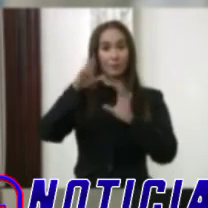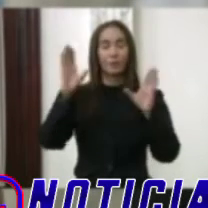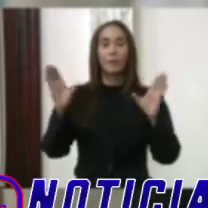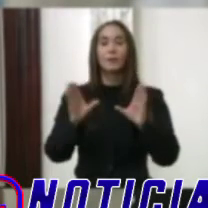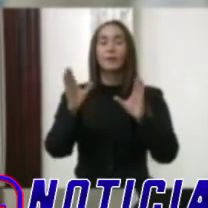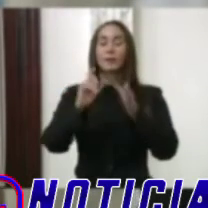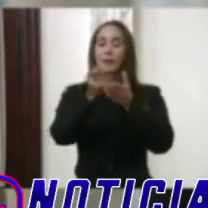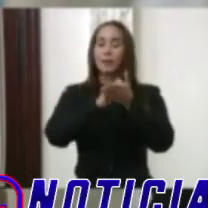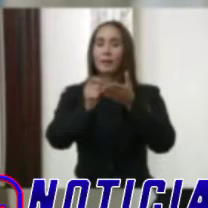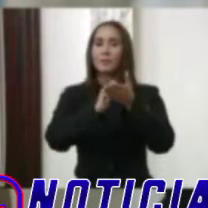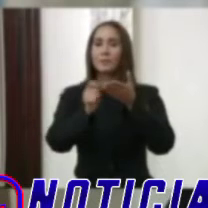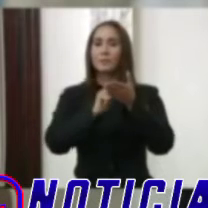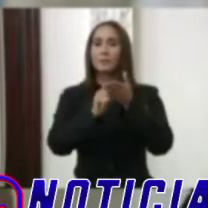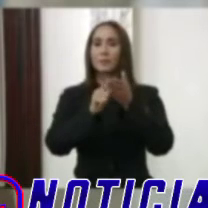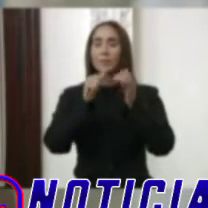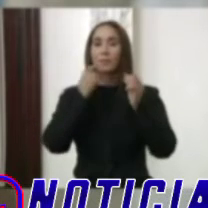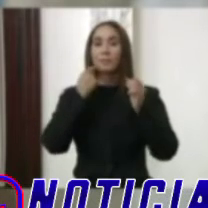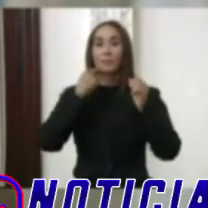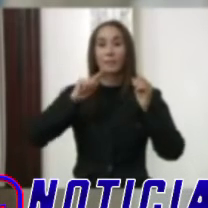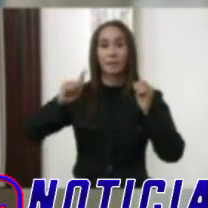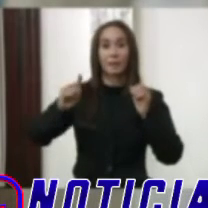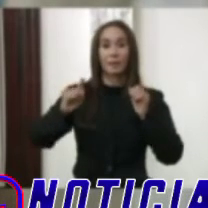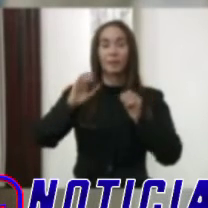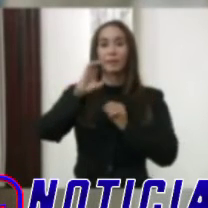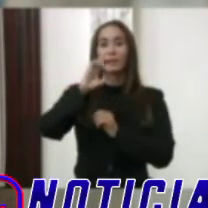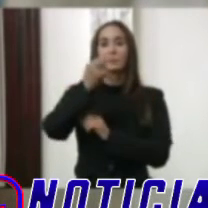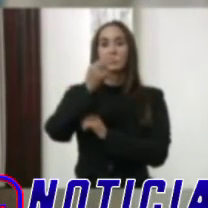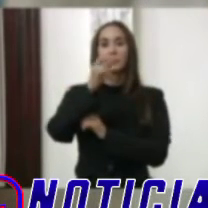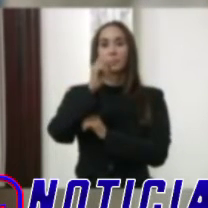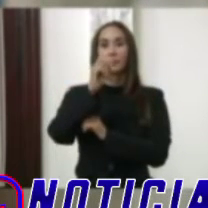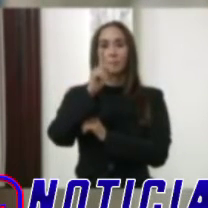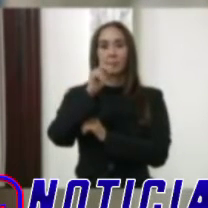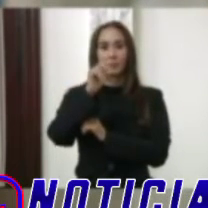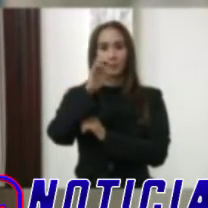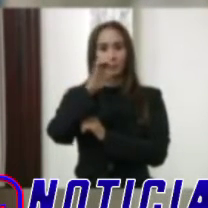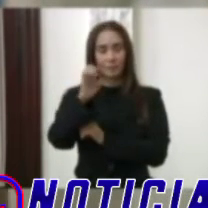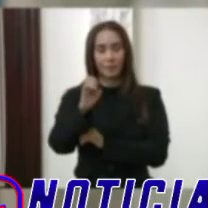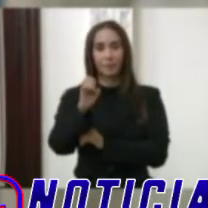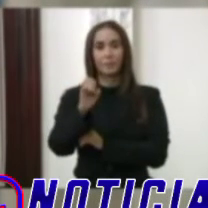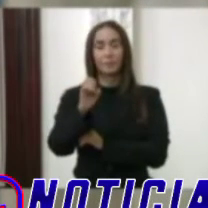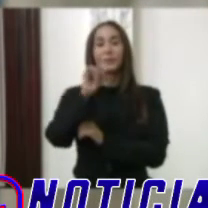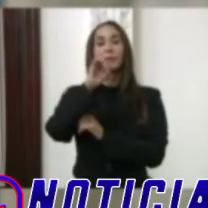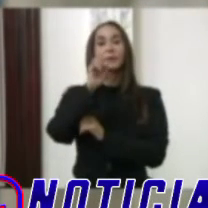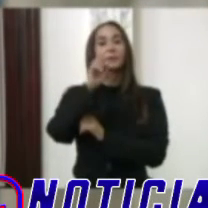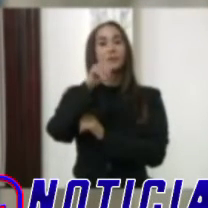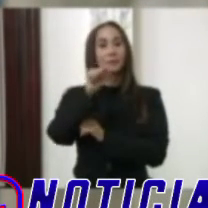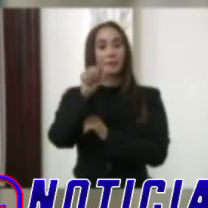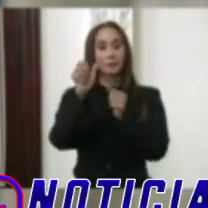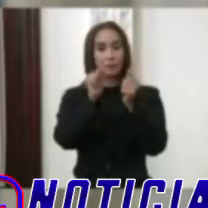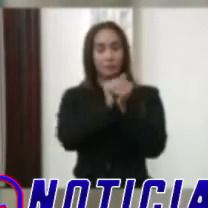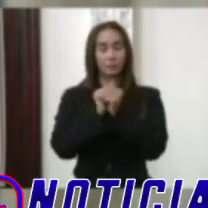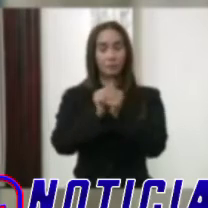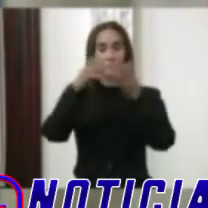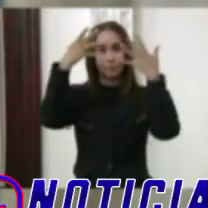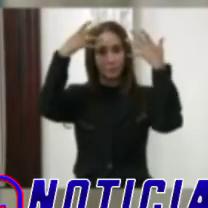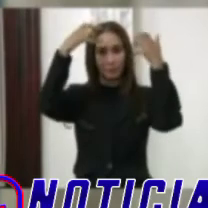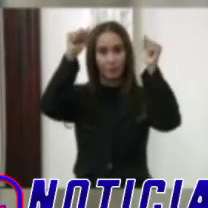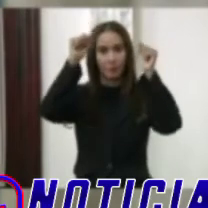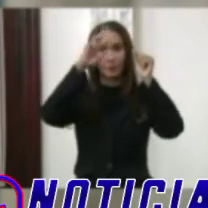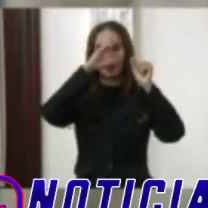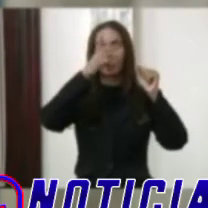de las declaraciones de Chapultepec y de Salta con el presidente de la República, señor Luis Abinader.